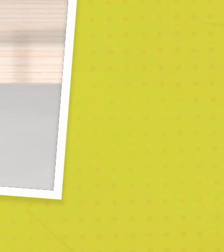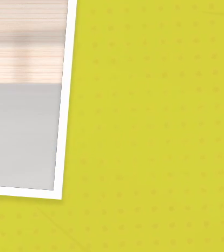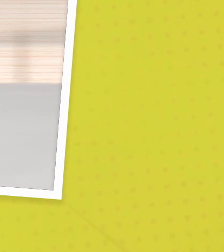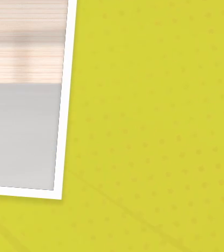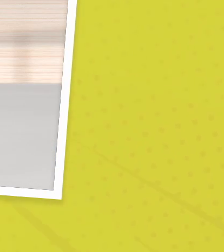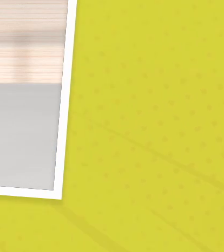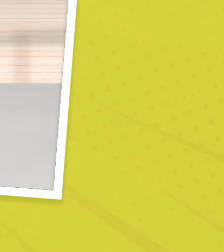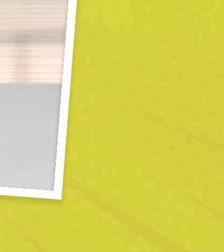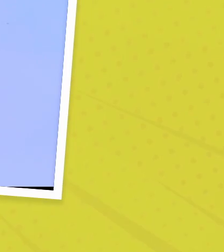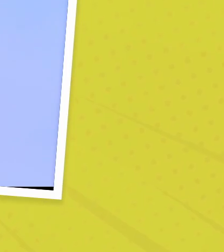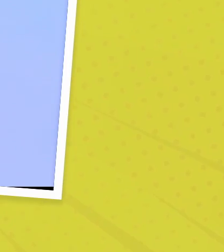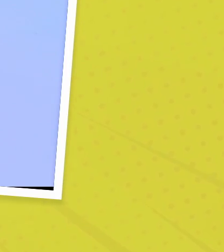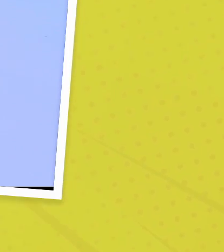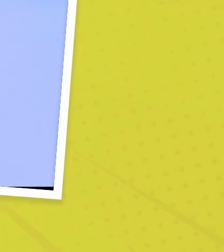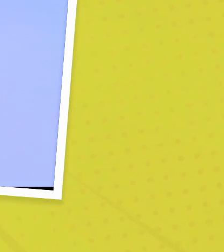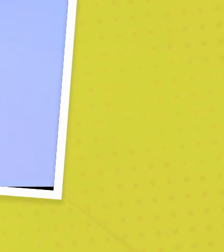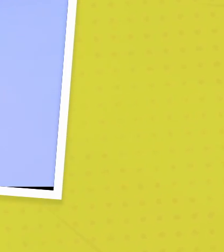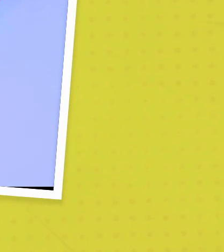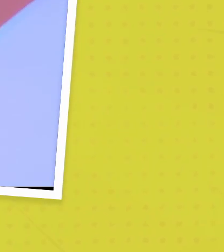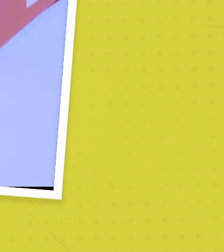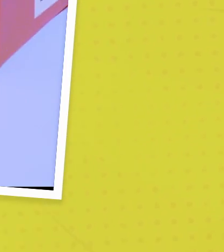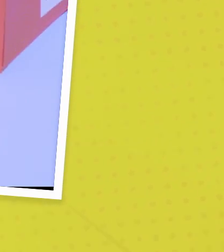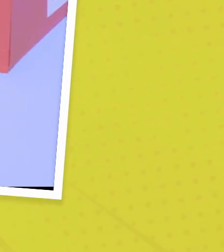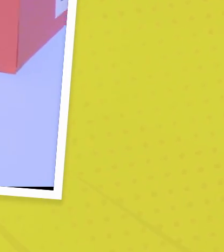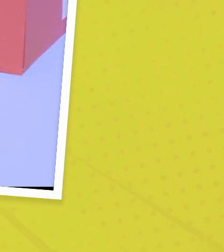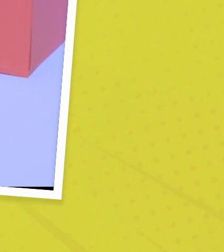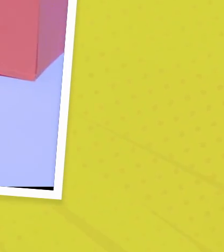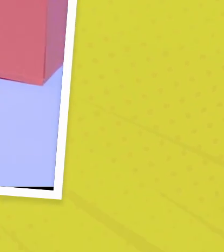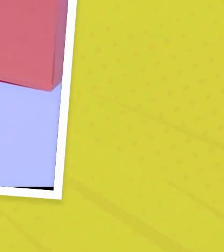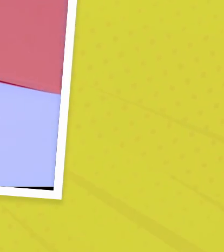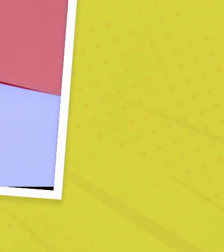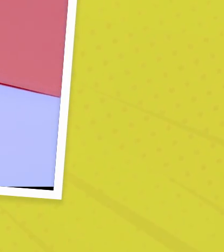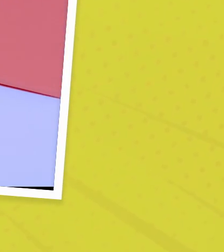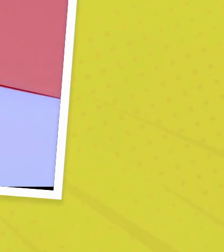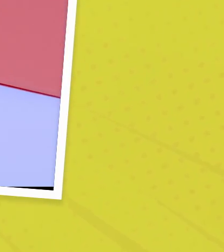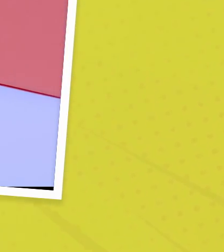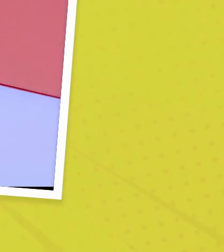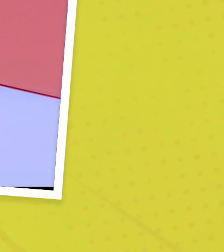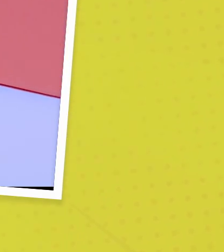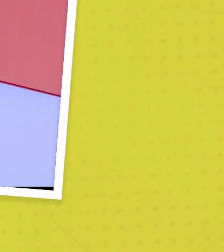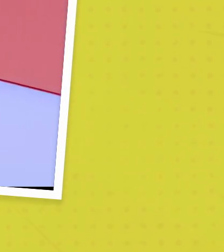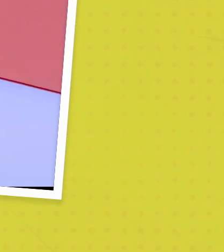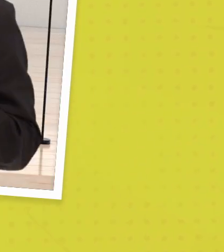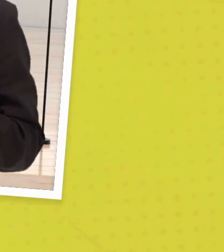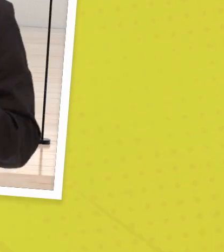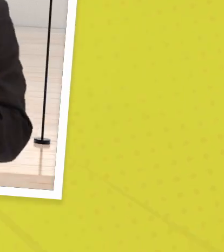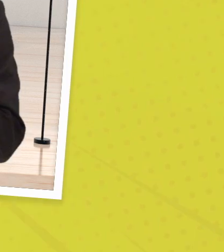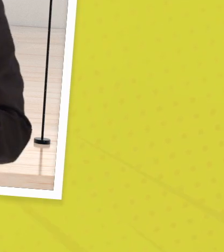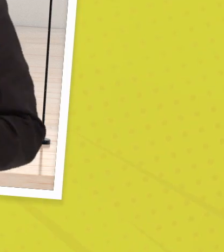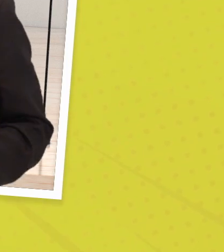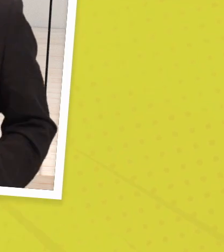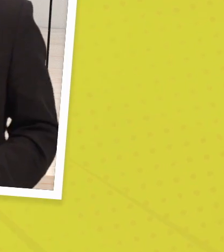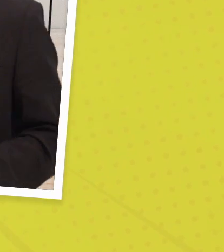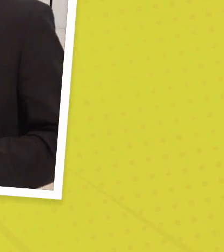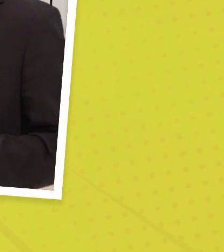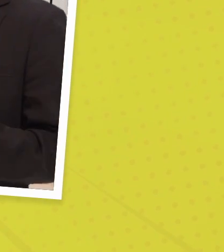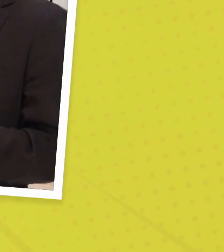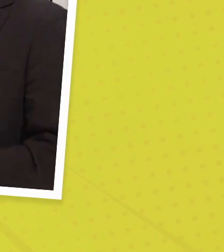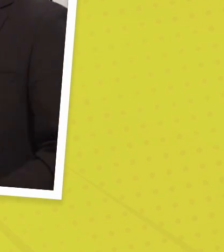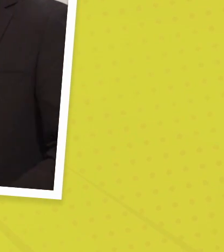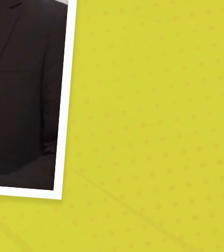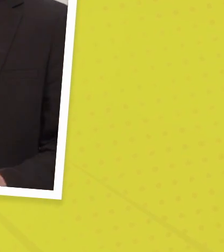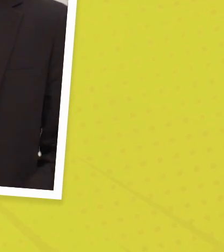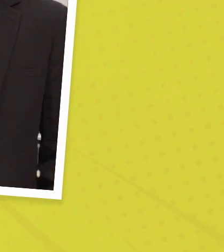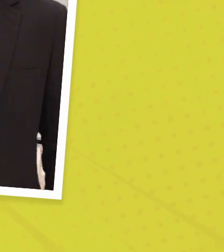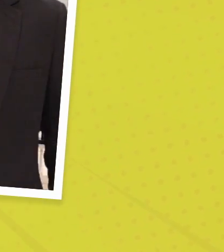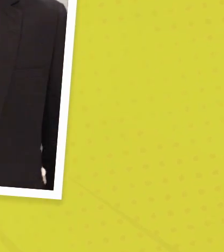con criterio de desempeño. Lengua y literatura. Autorregular la escritura de textos periodísticos y académicos con